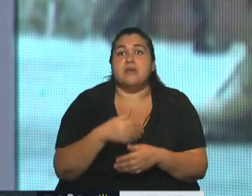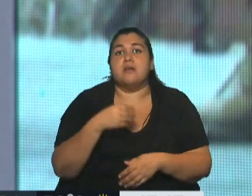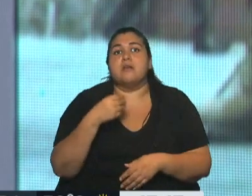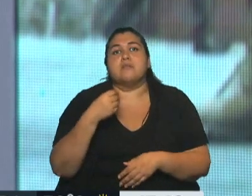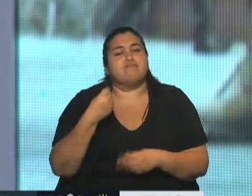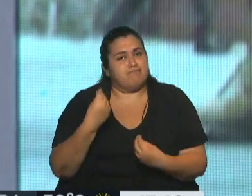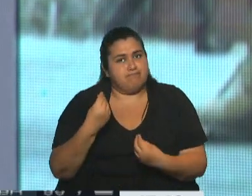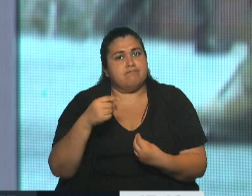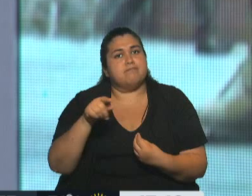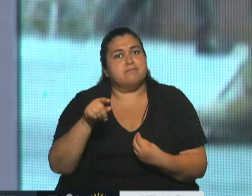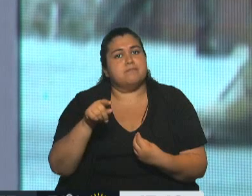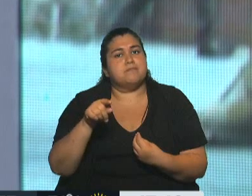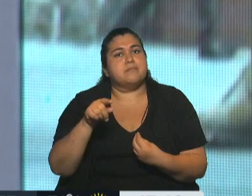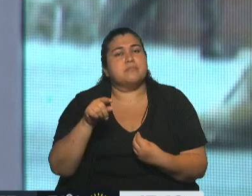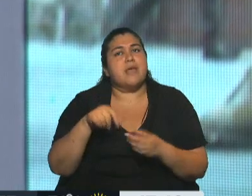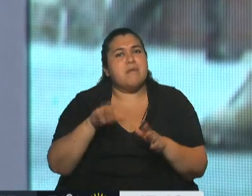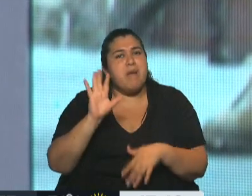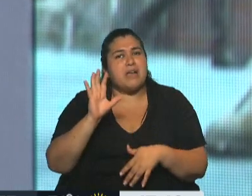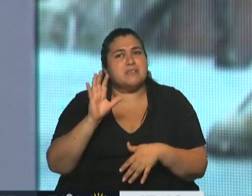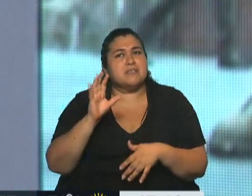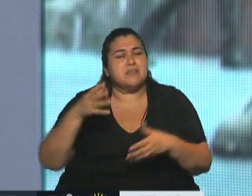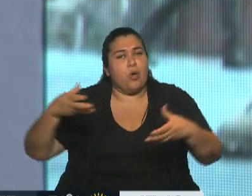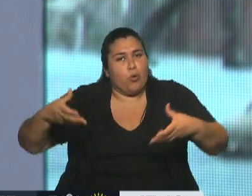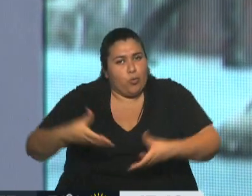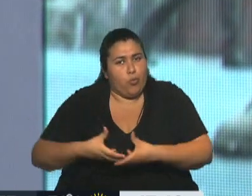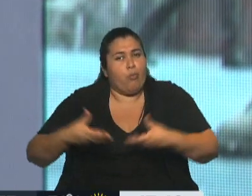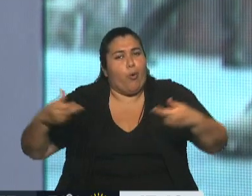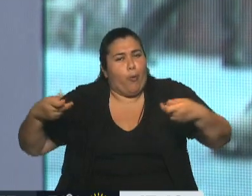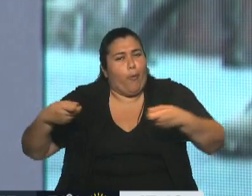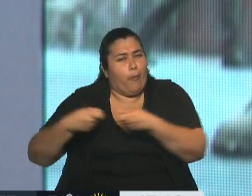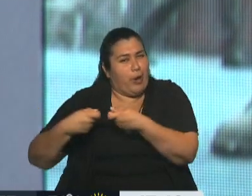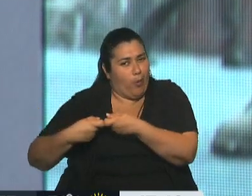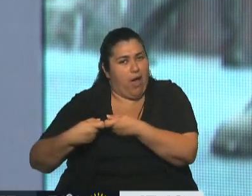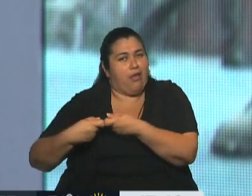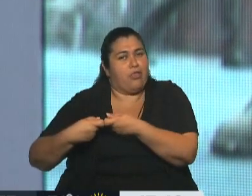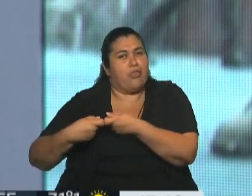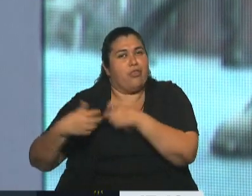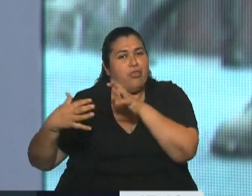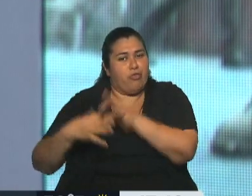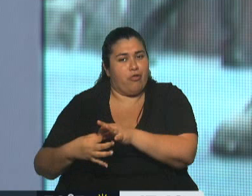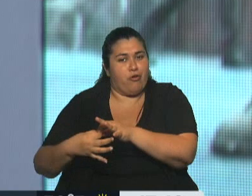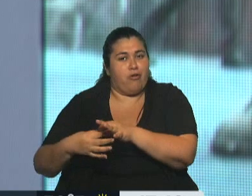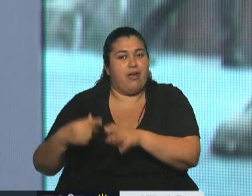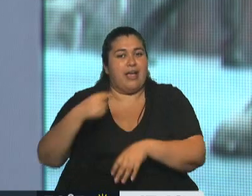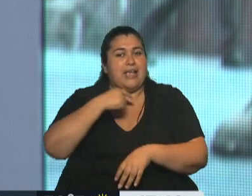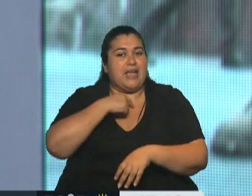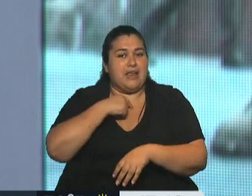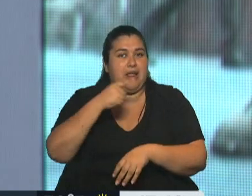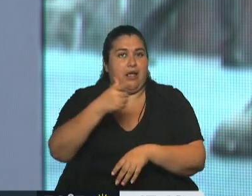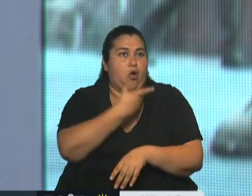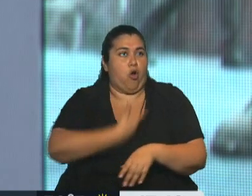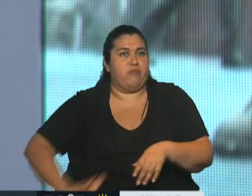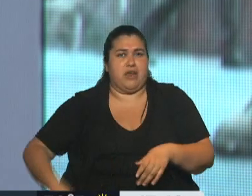que sostienen que esto está estrictamente o muy fuertemente vinculado a una suerte de desestatalización, un retiro del Estado,